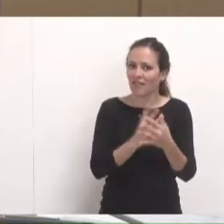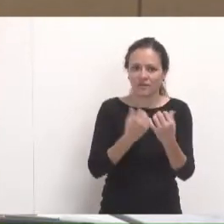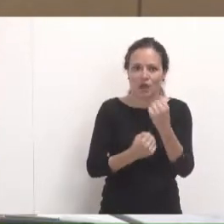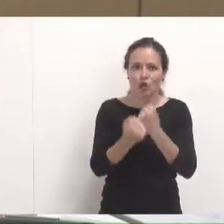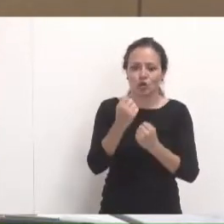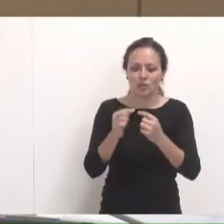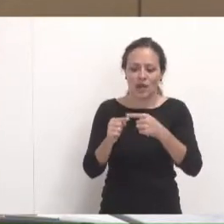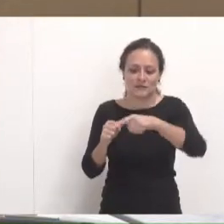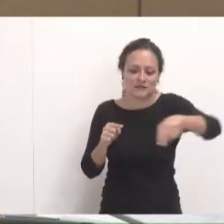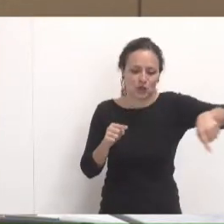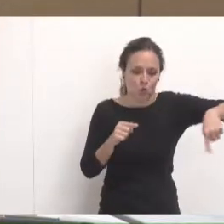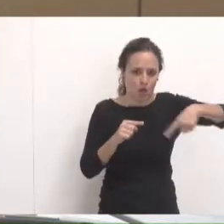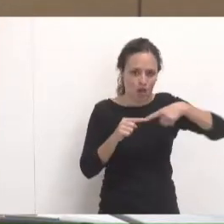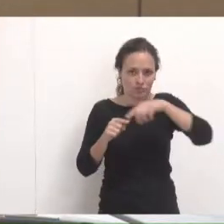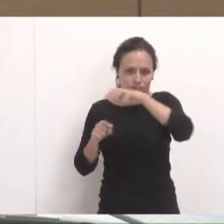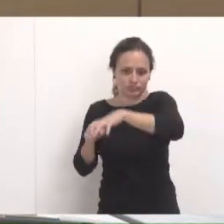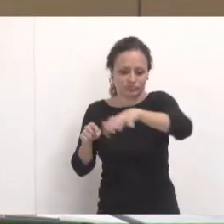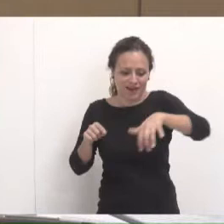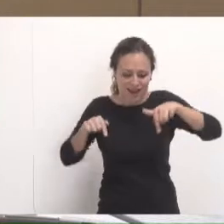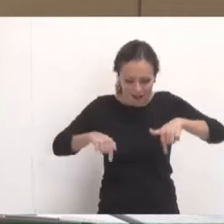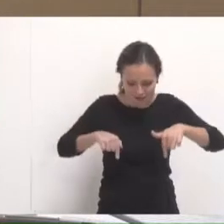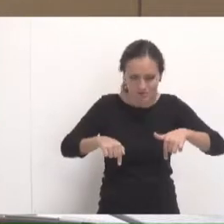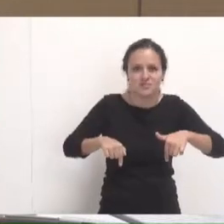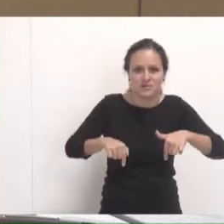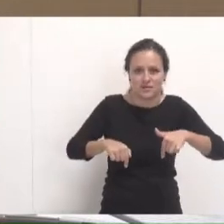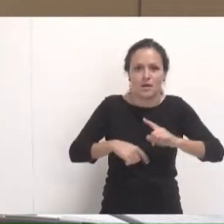esa creación de residuos sólidos.